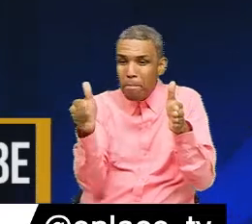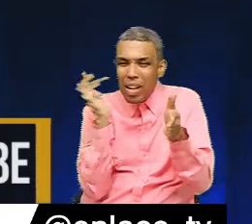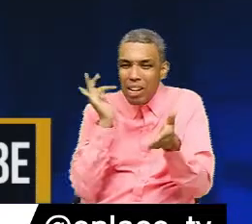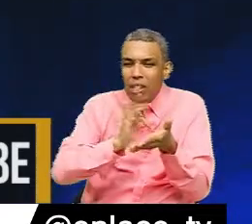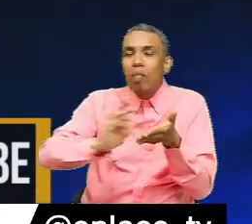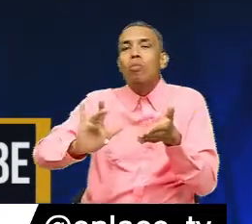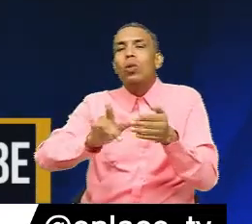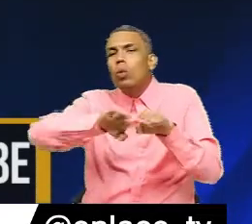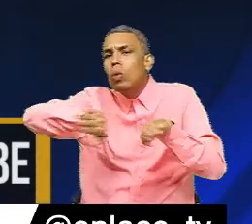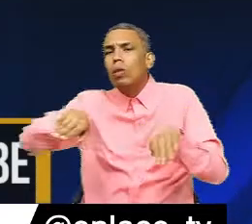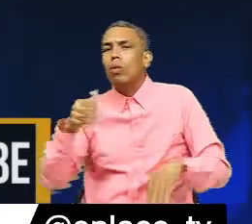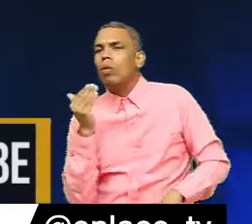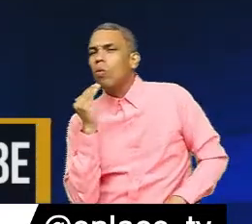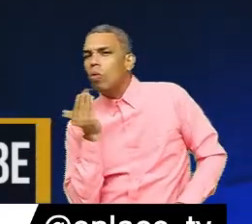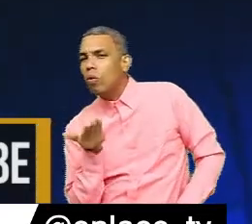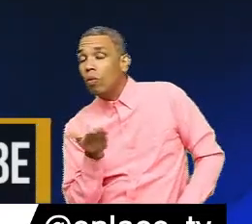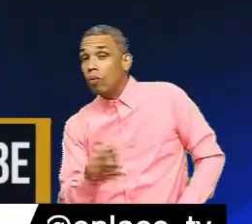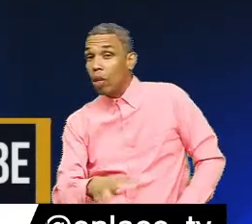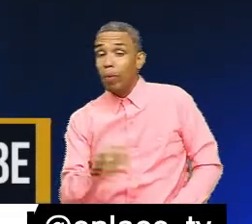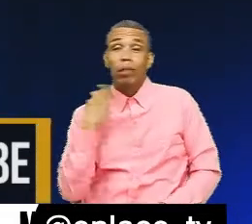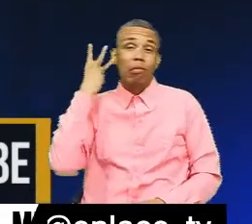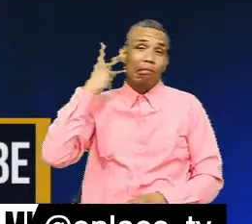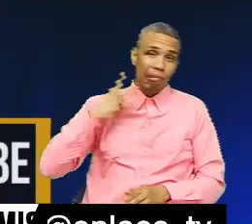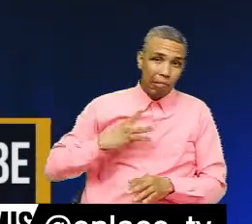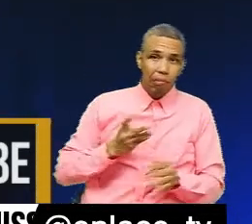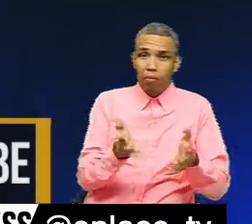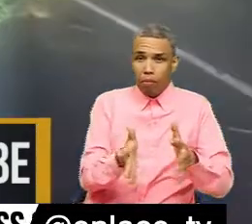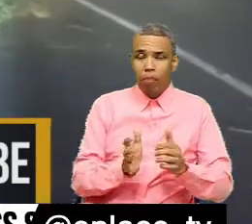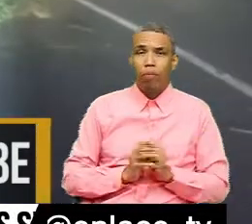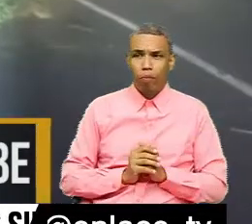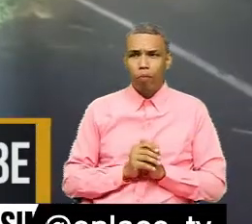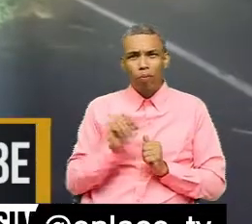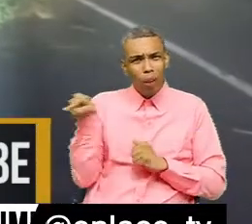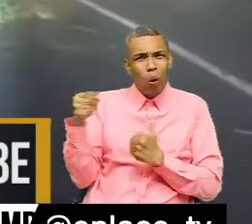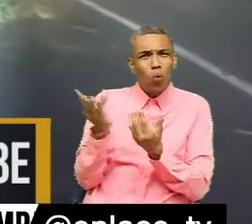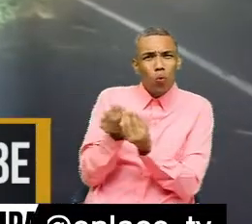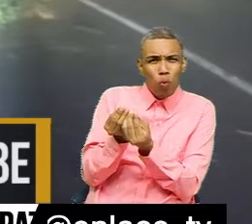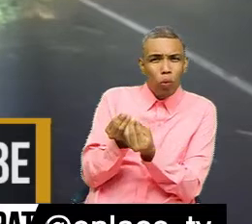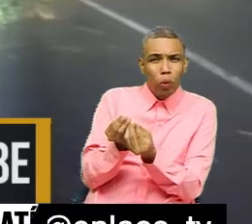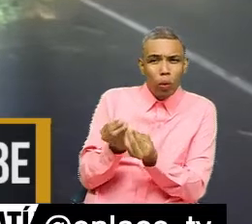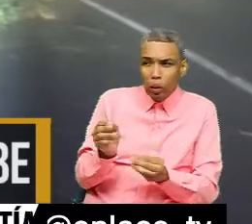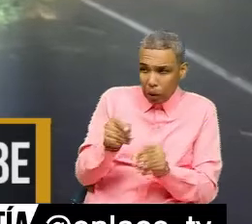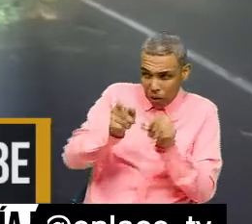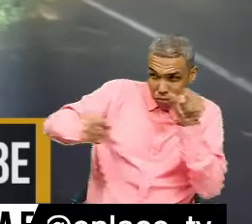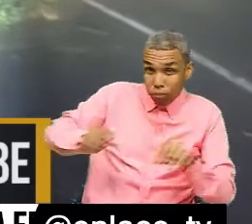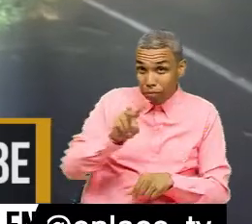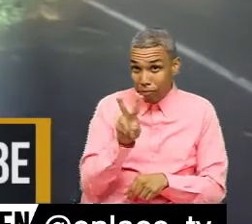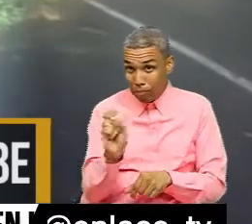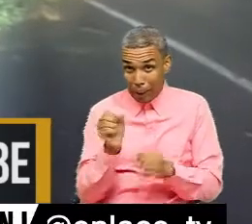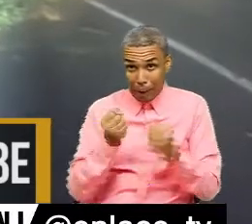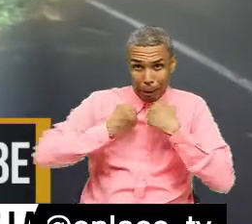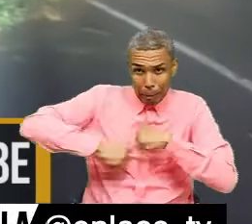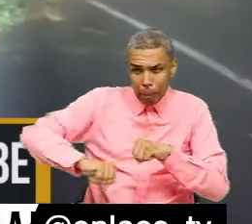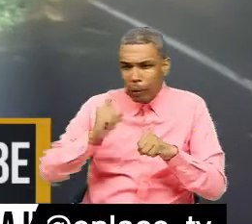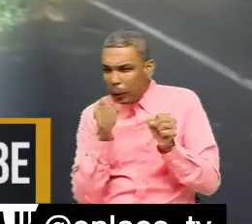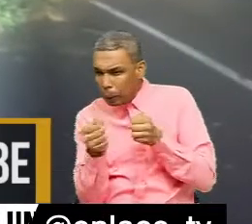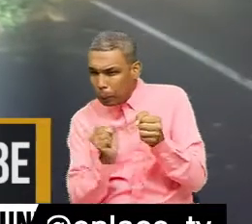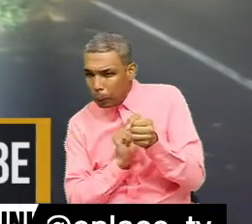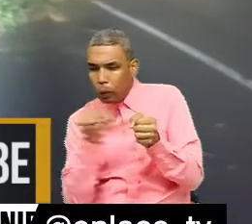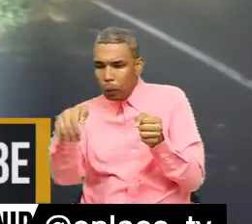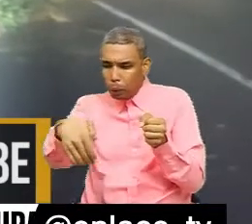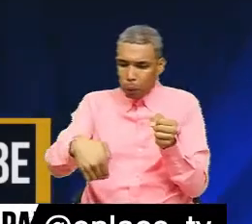seguro. Según lo informó el funcionario, están atendiendo la emergencia con 20 trabajadores, 2 retroexcavadoras y 3 volquetas.